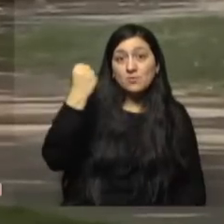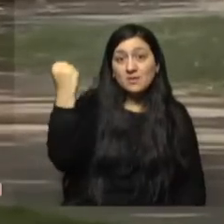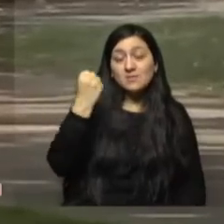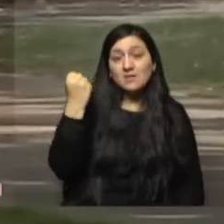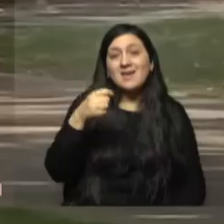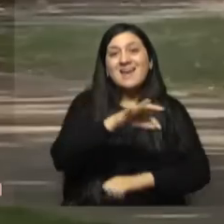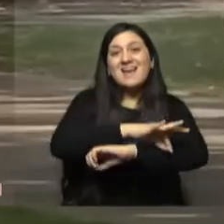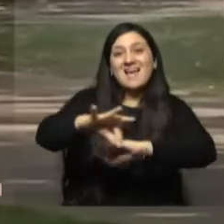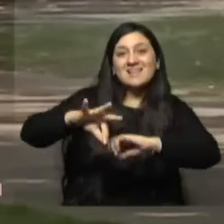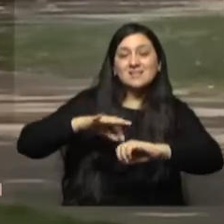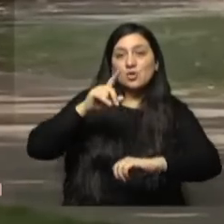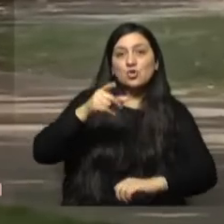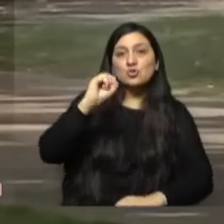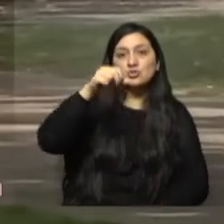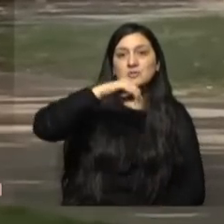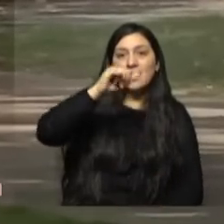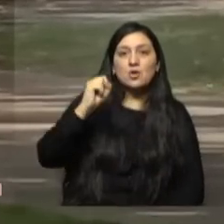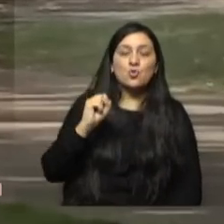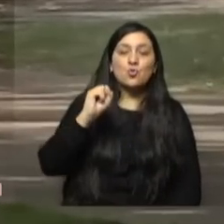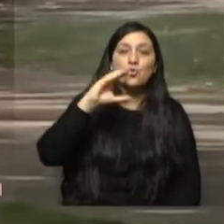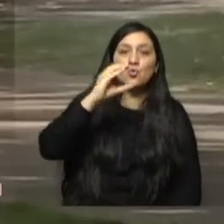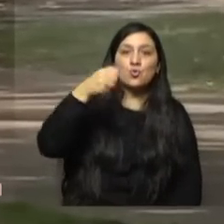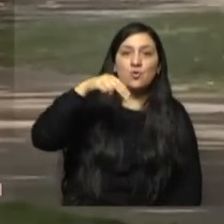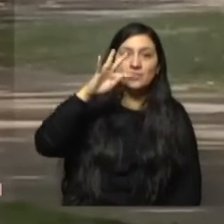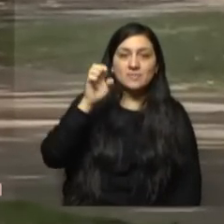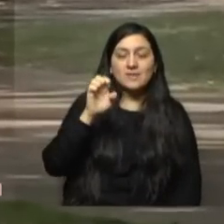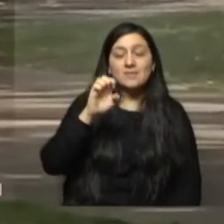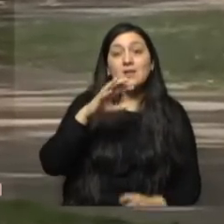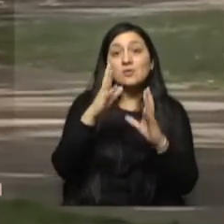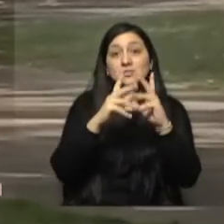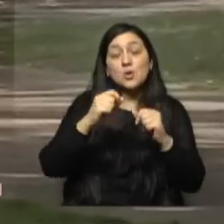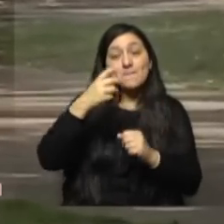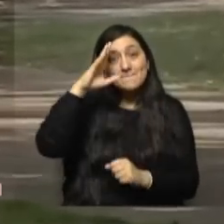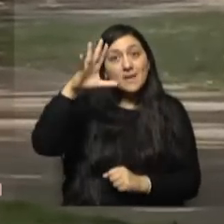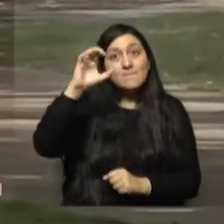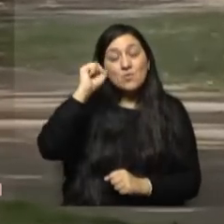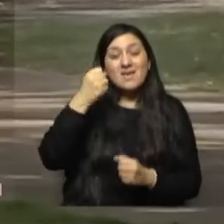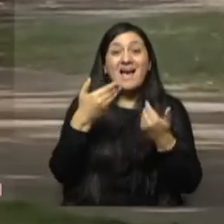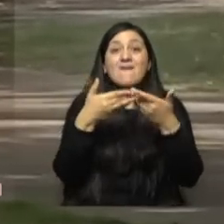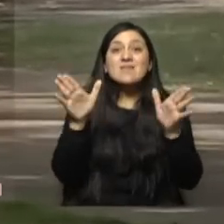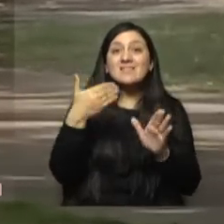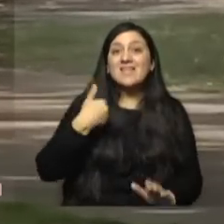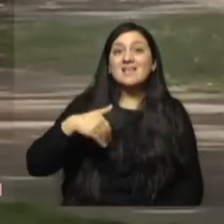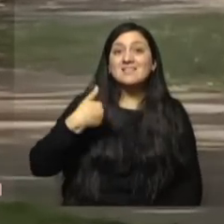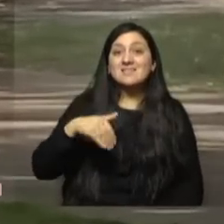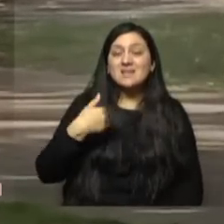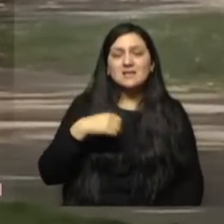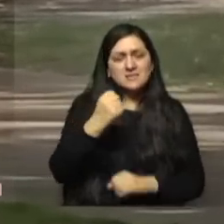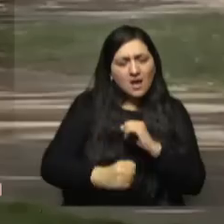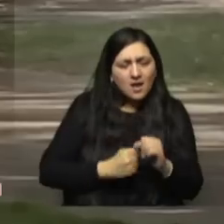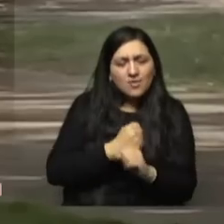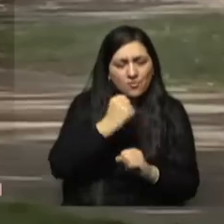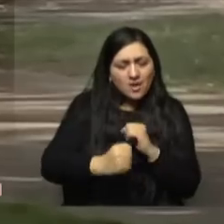el arquitecto Gonzalo Conte de la organización Memoria Abierta Argentina, que venían ya desde hace muchos